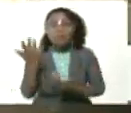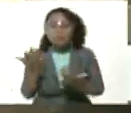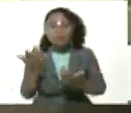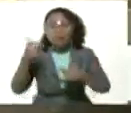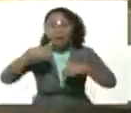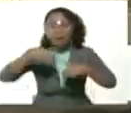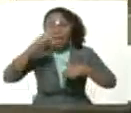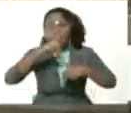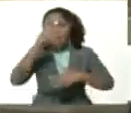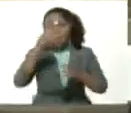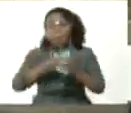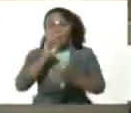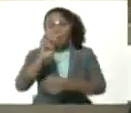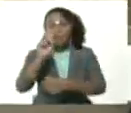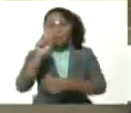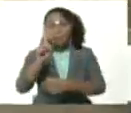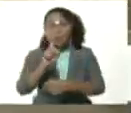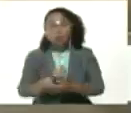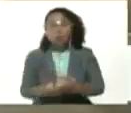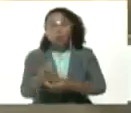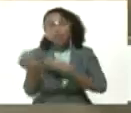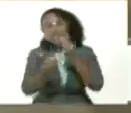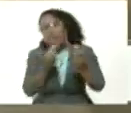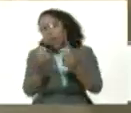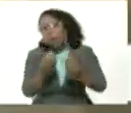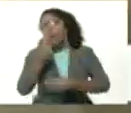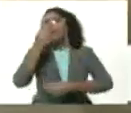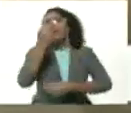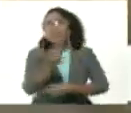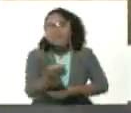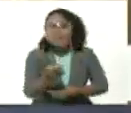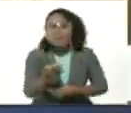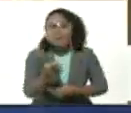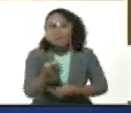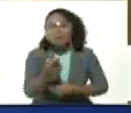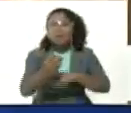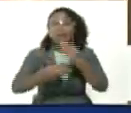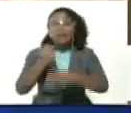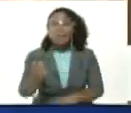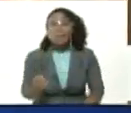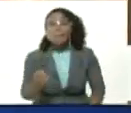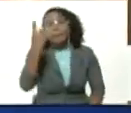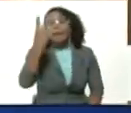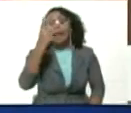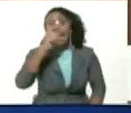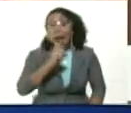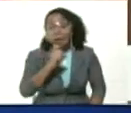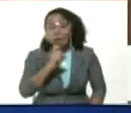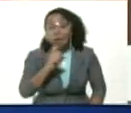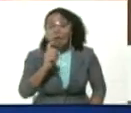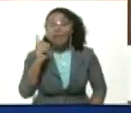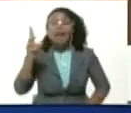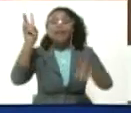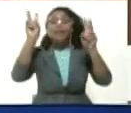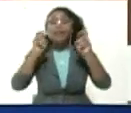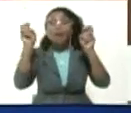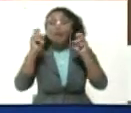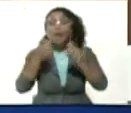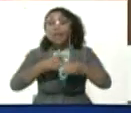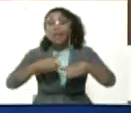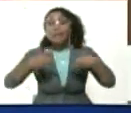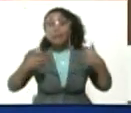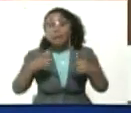año 2021, como lo dijimos, va a ser el primer año del nuevo